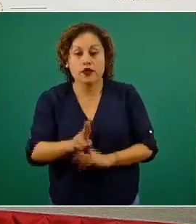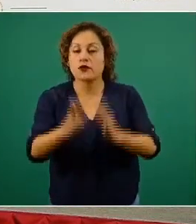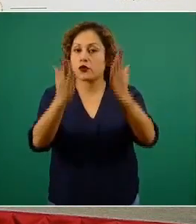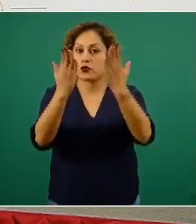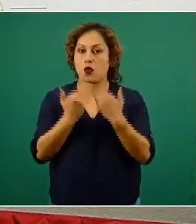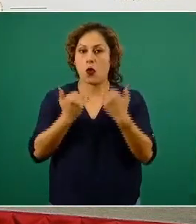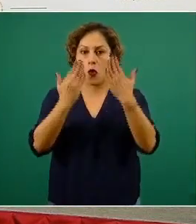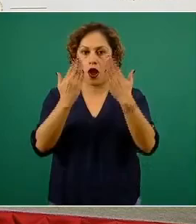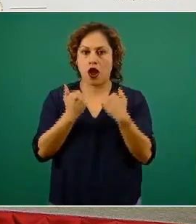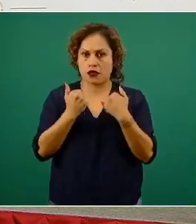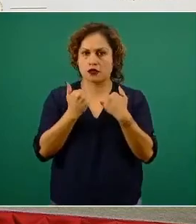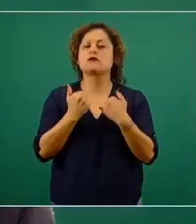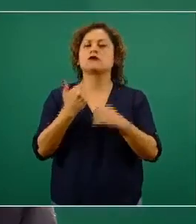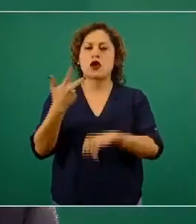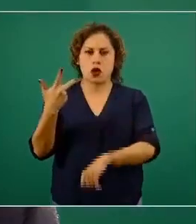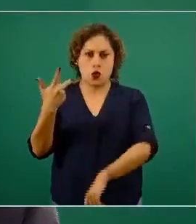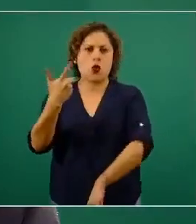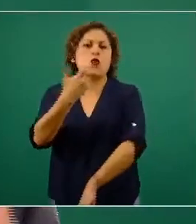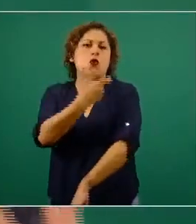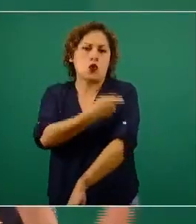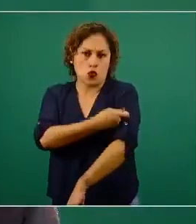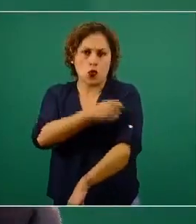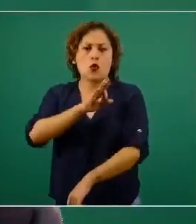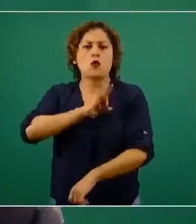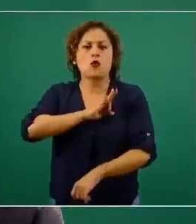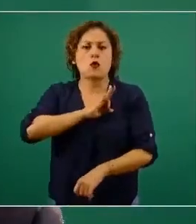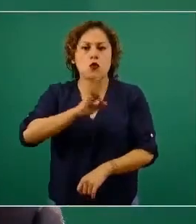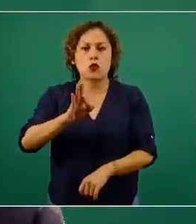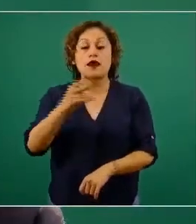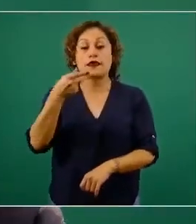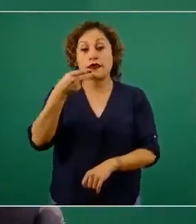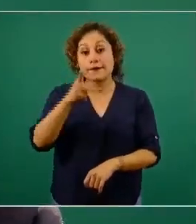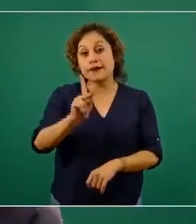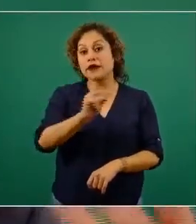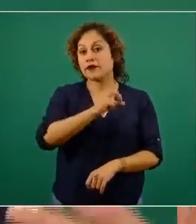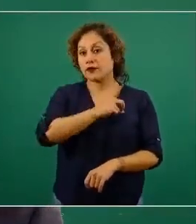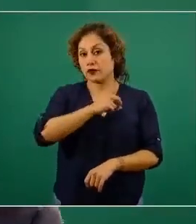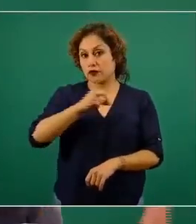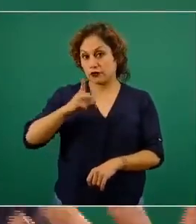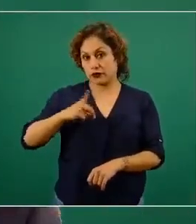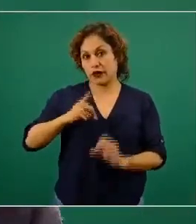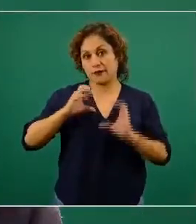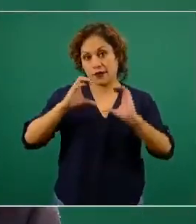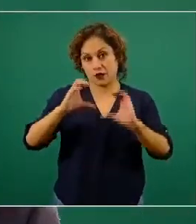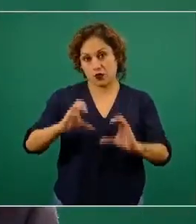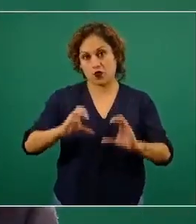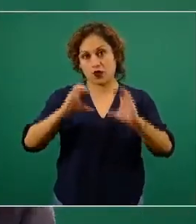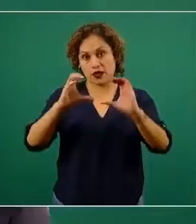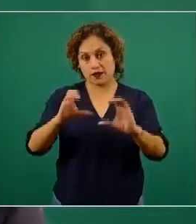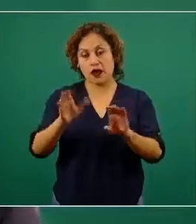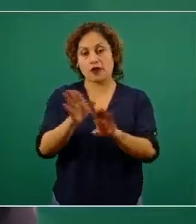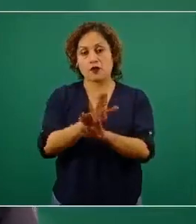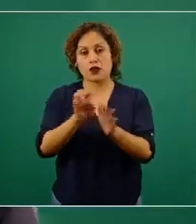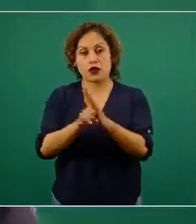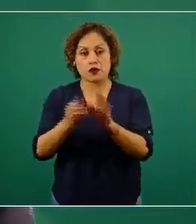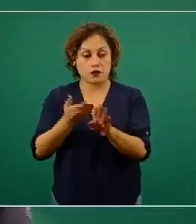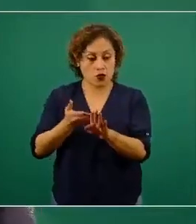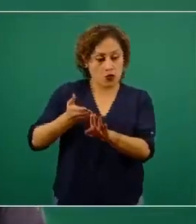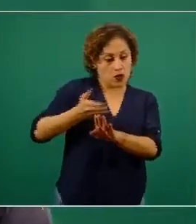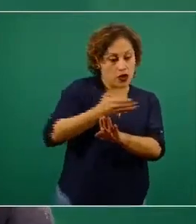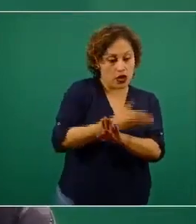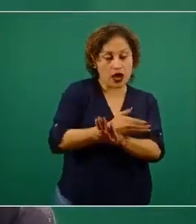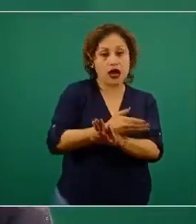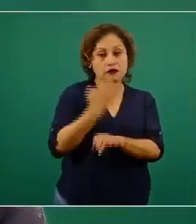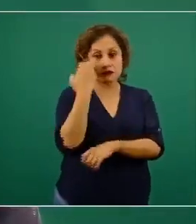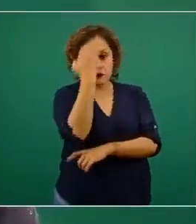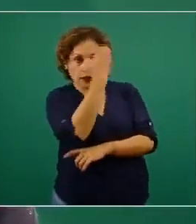puede usar, pero hay que tener una protección, una precaución especial de saber que la persona tiene cierta condición de salud.